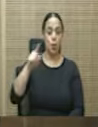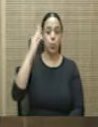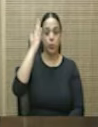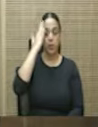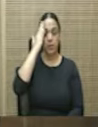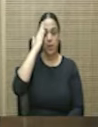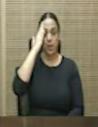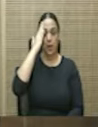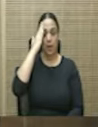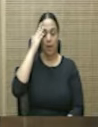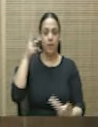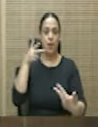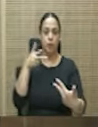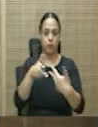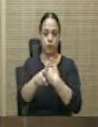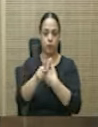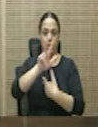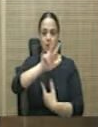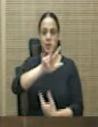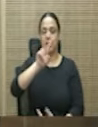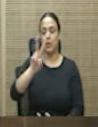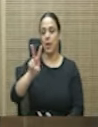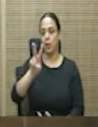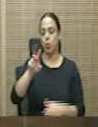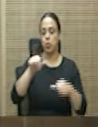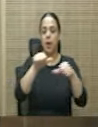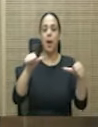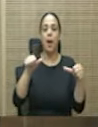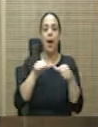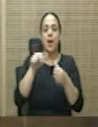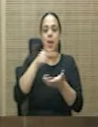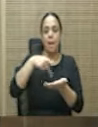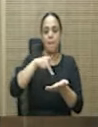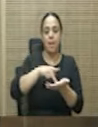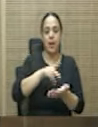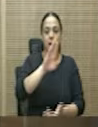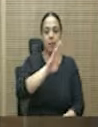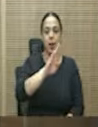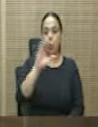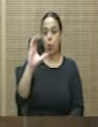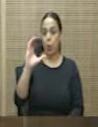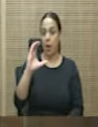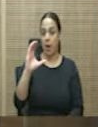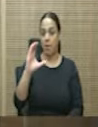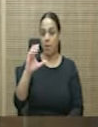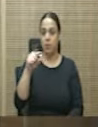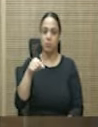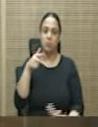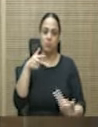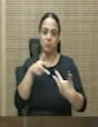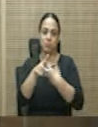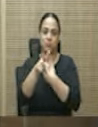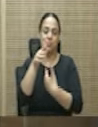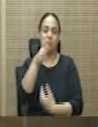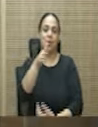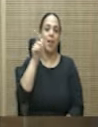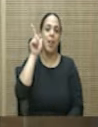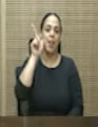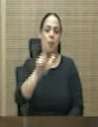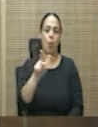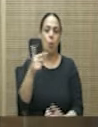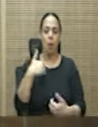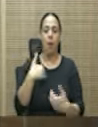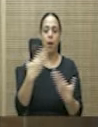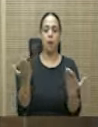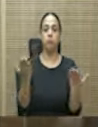ruta 32 el sector parque braulio carrillo que une la meseta central con la provincia de limón tiene más de una semana ha cerrado